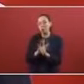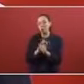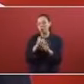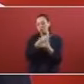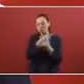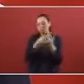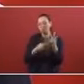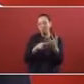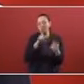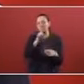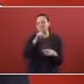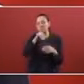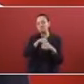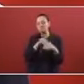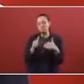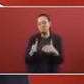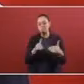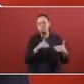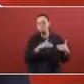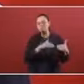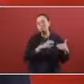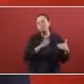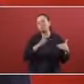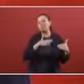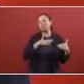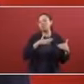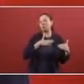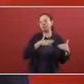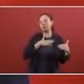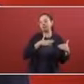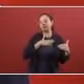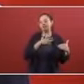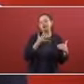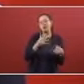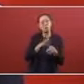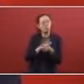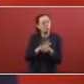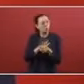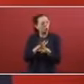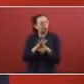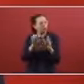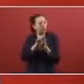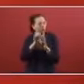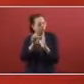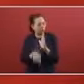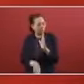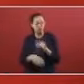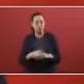Una de estas reservas consistía en que el funcionario podía